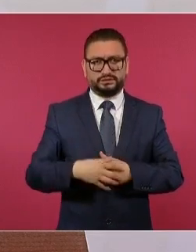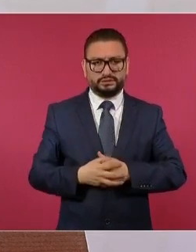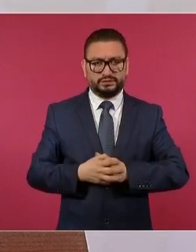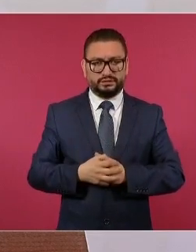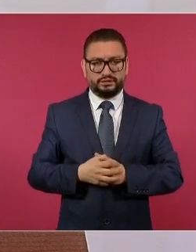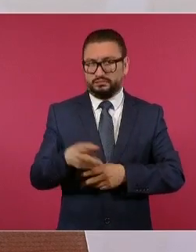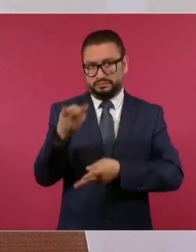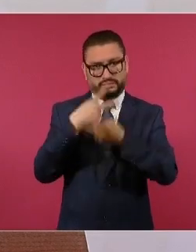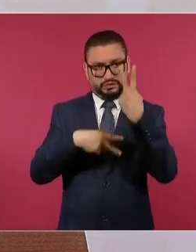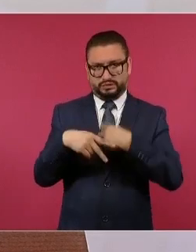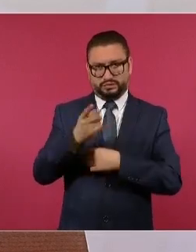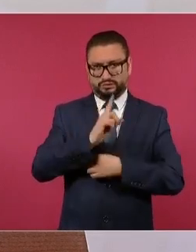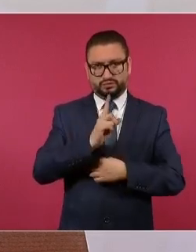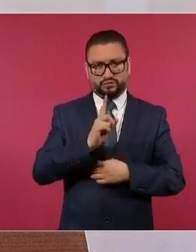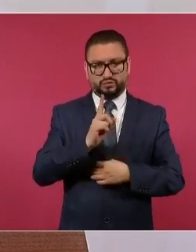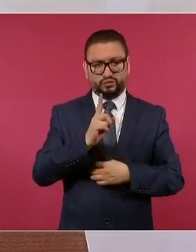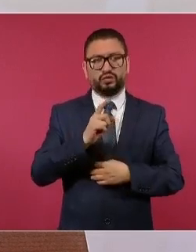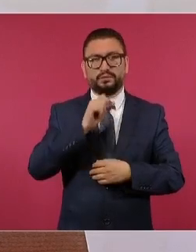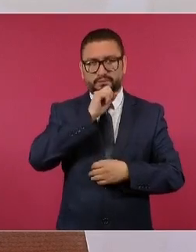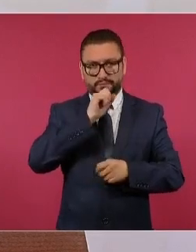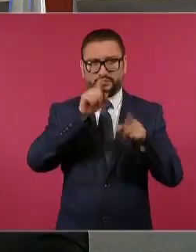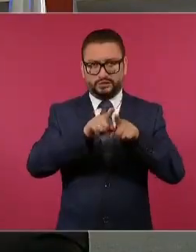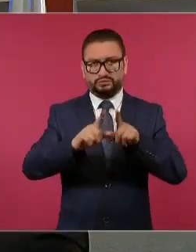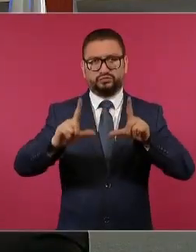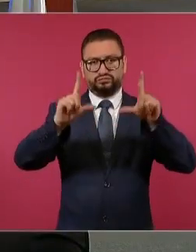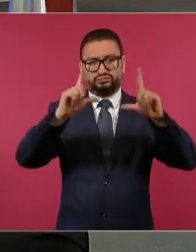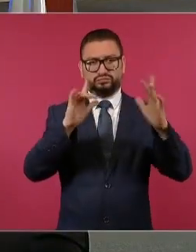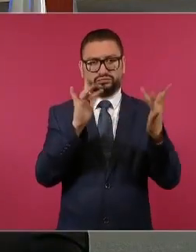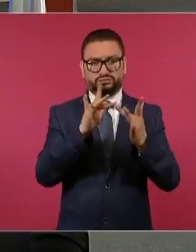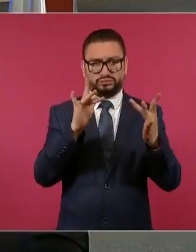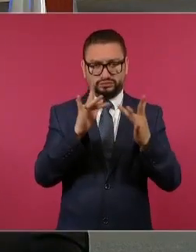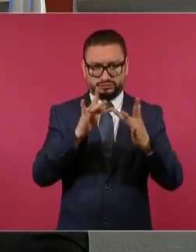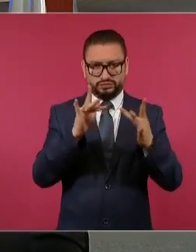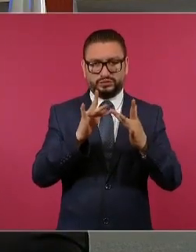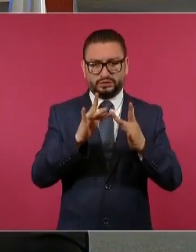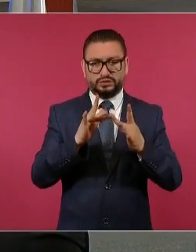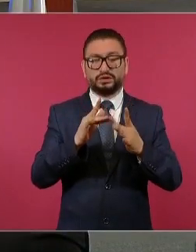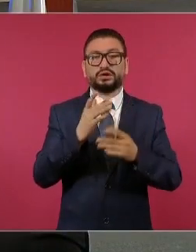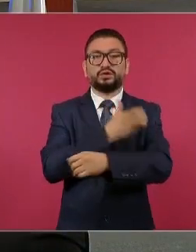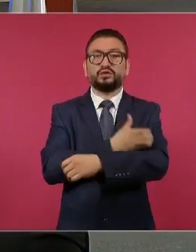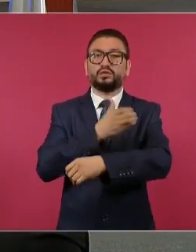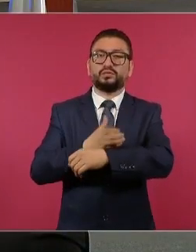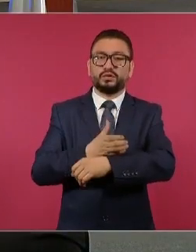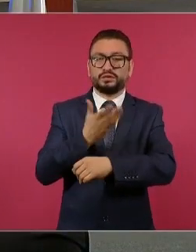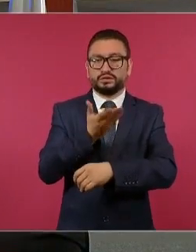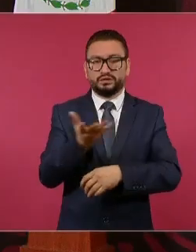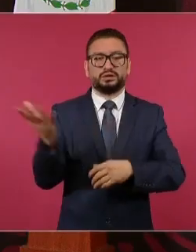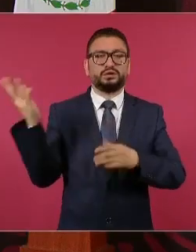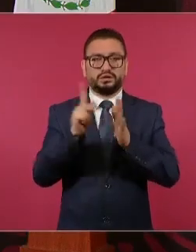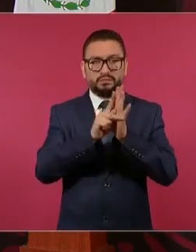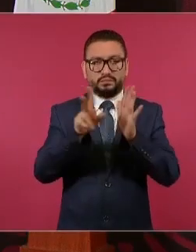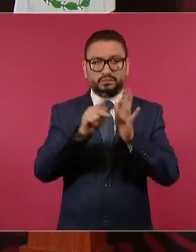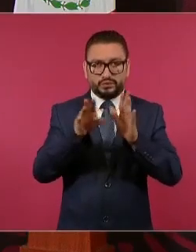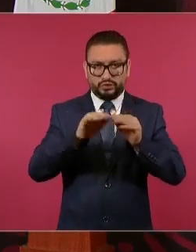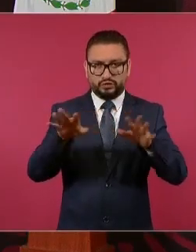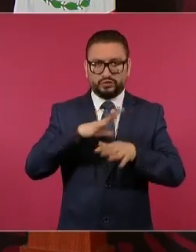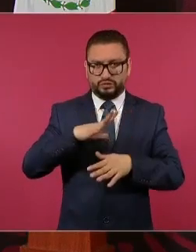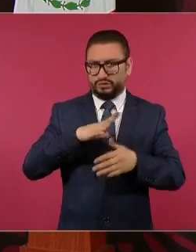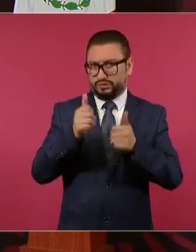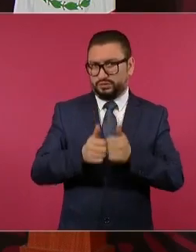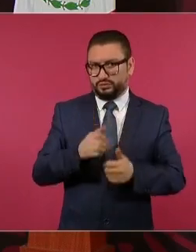no que vengan, sino por este no, medio van a estar las compañeras, los compañeros periodistas.